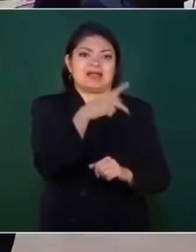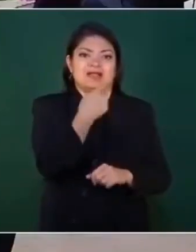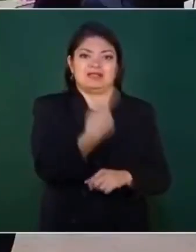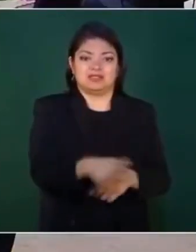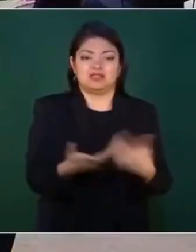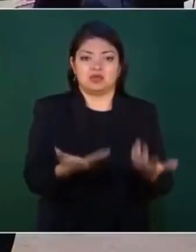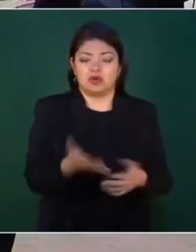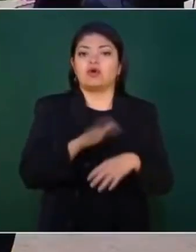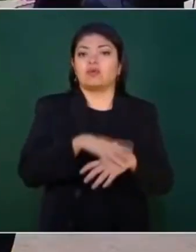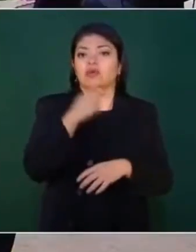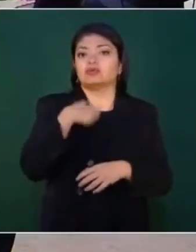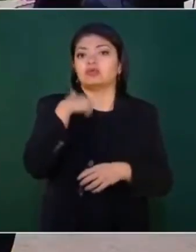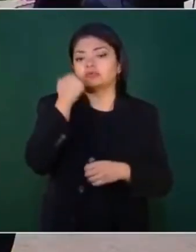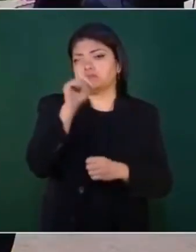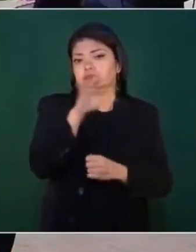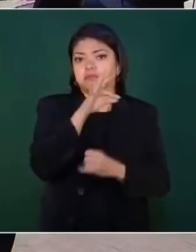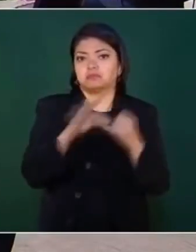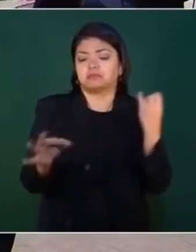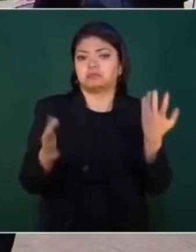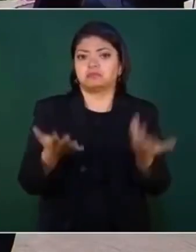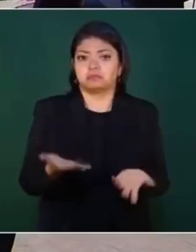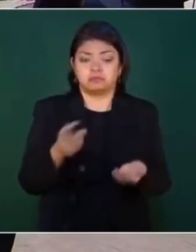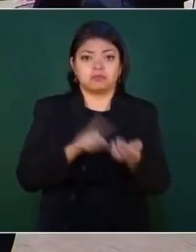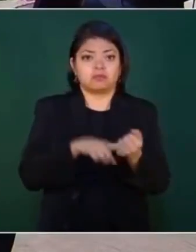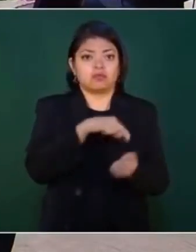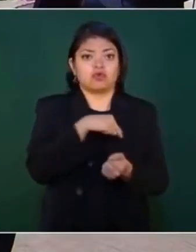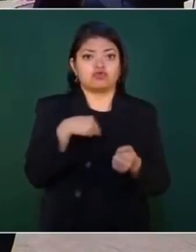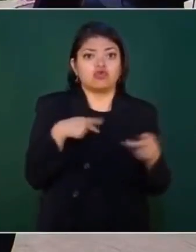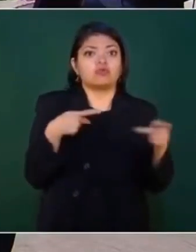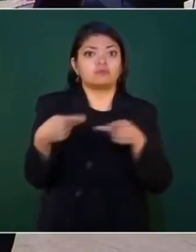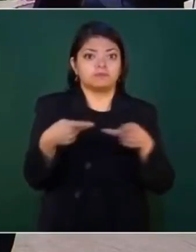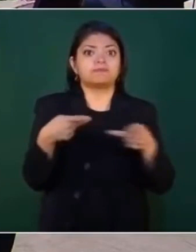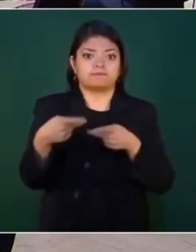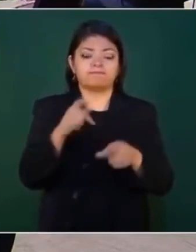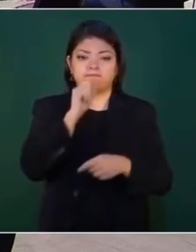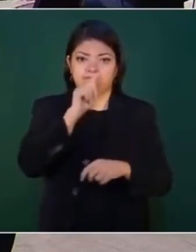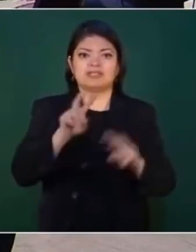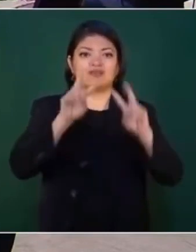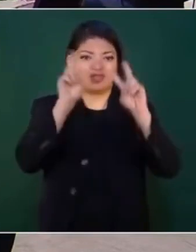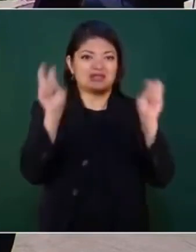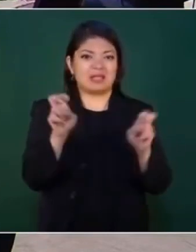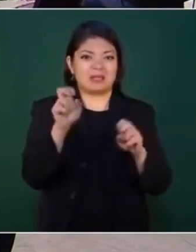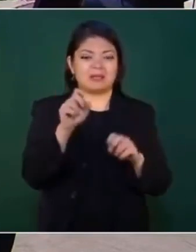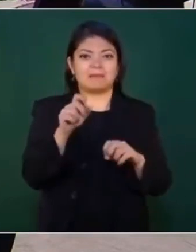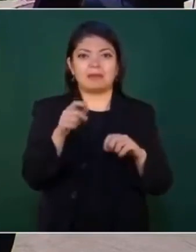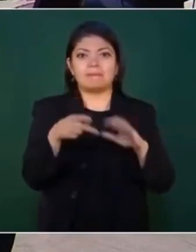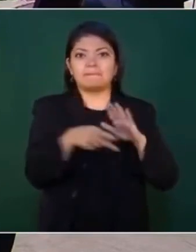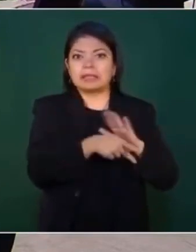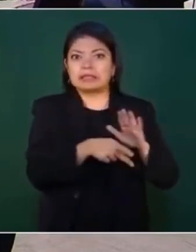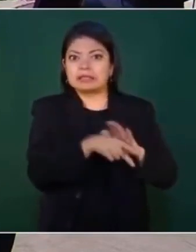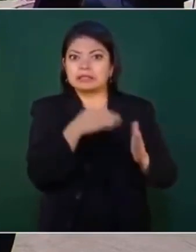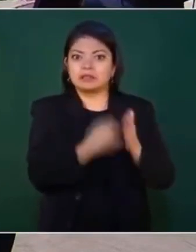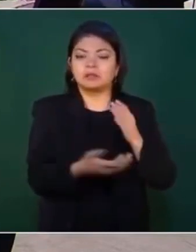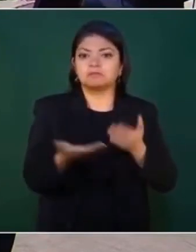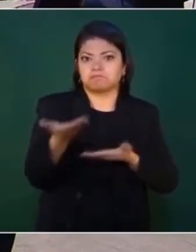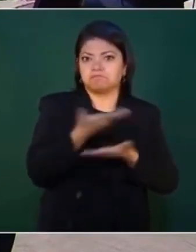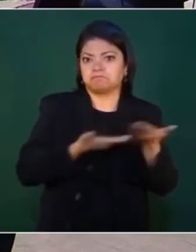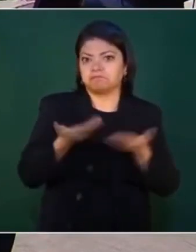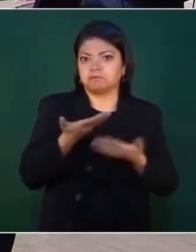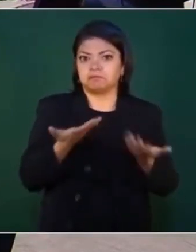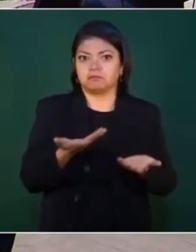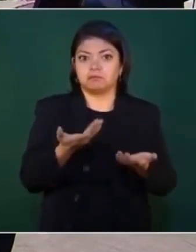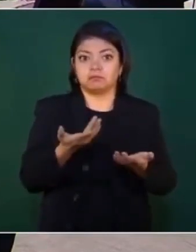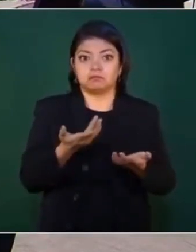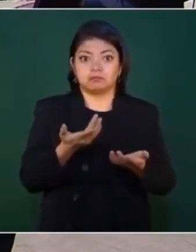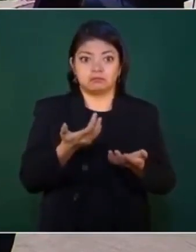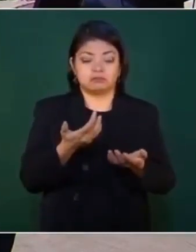Finalmente, simplemente decir que planteamos algunos otros temas que teníamos pendientes en la agenda. No sé si lo